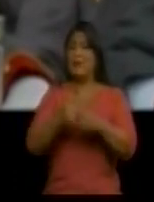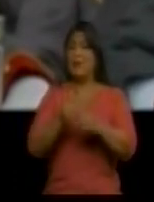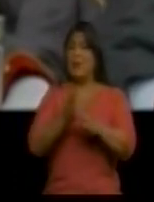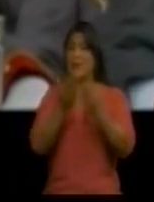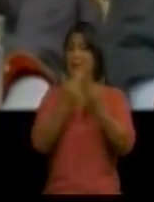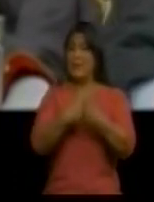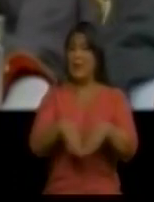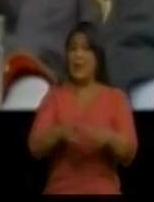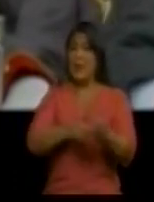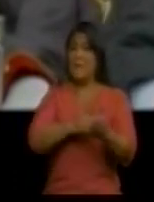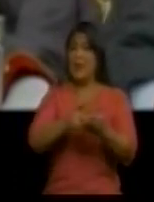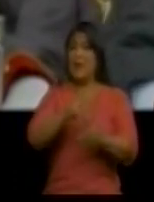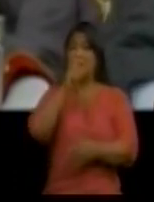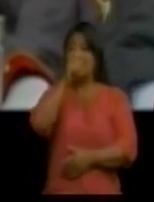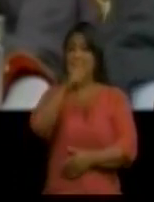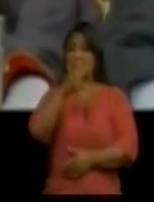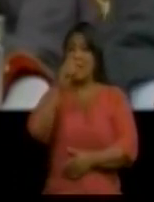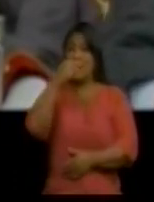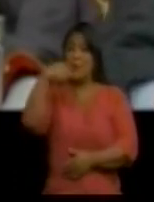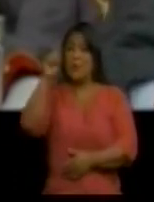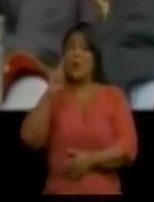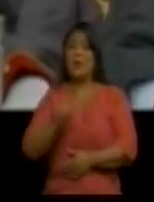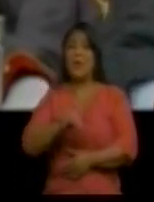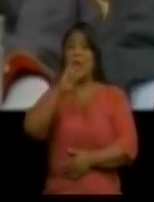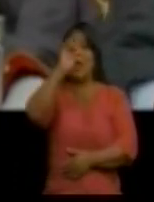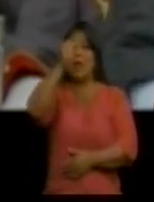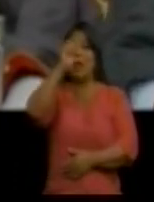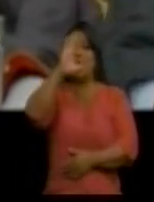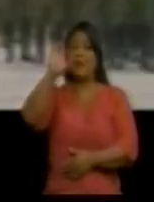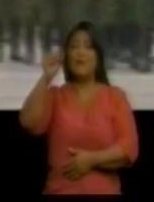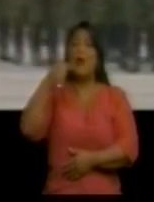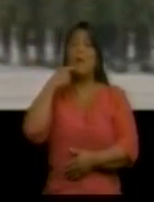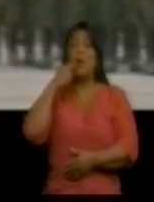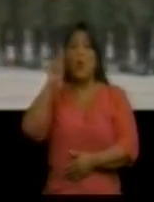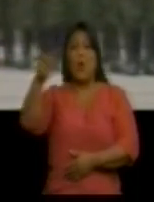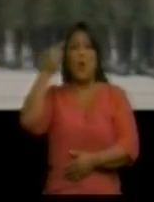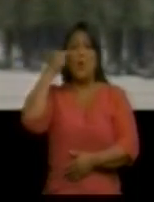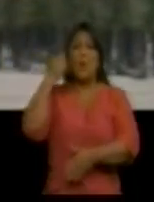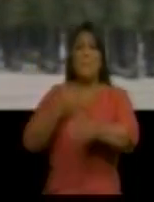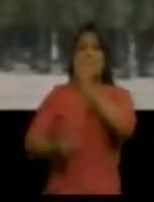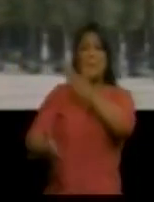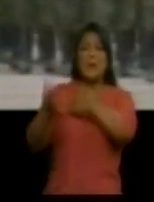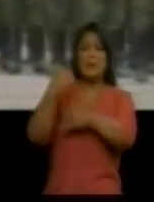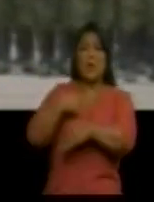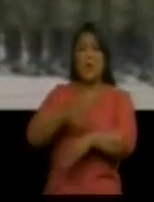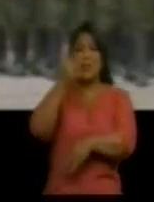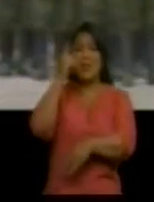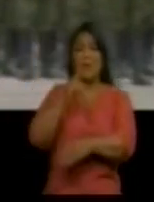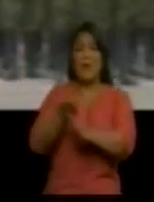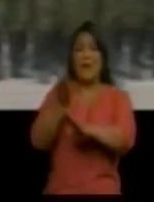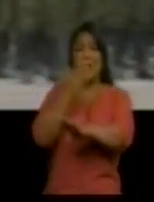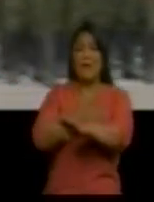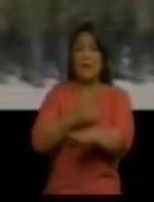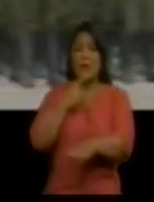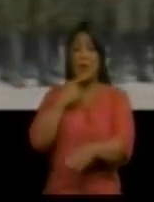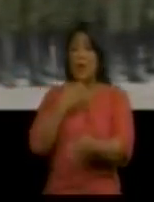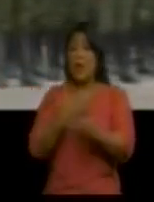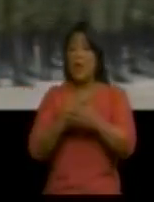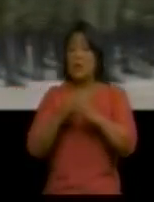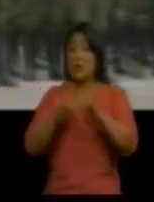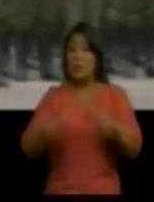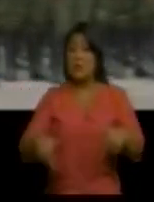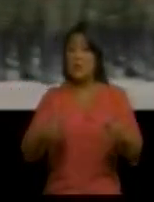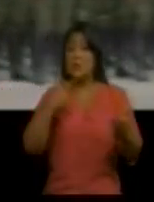Hemos pagado 100 millones de ALISPA por una deuda del gobierno pasado. Durante la ceremonia, Moreno también agradeció a las Fuerzas